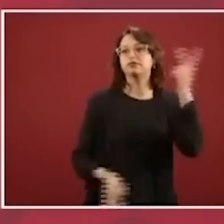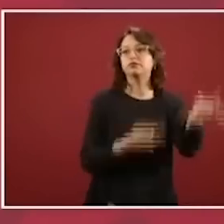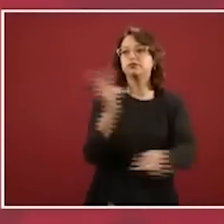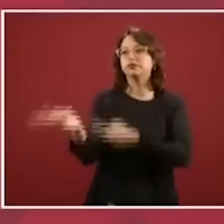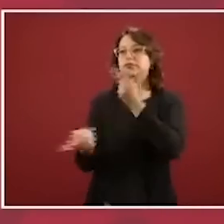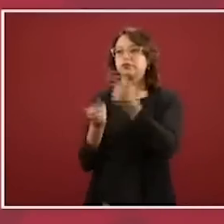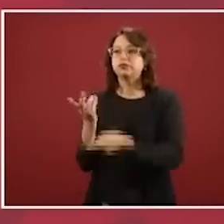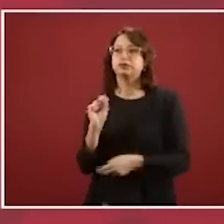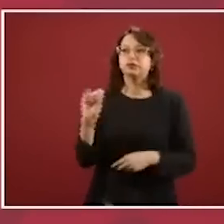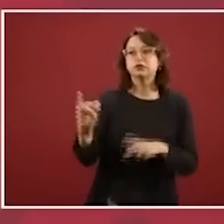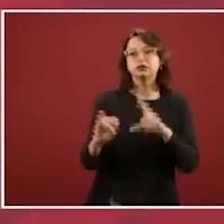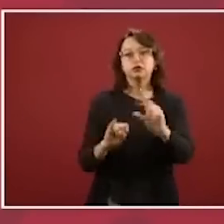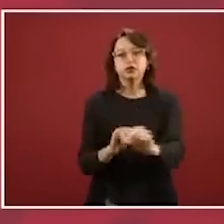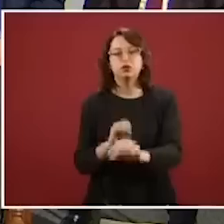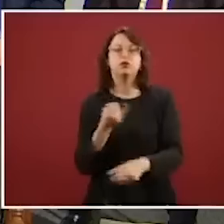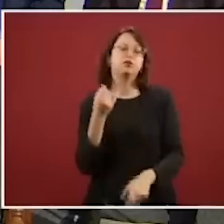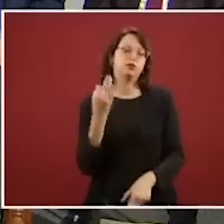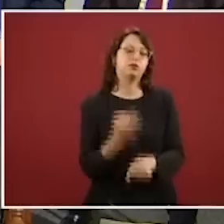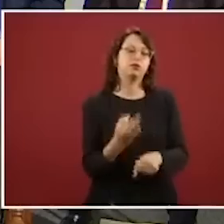Se va a informar.